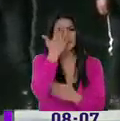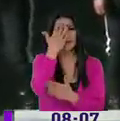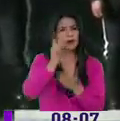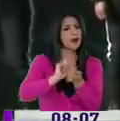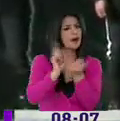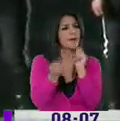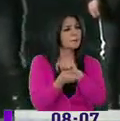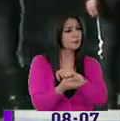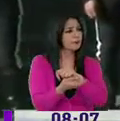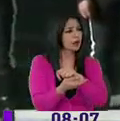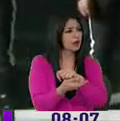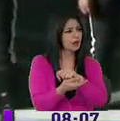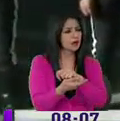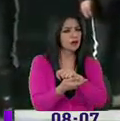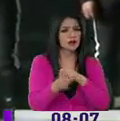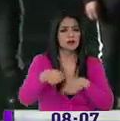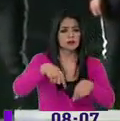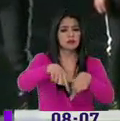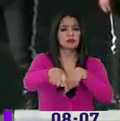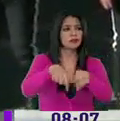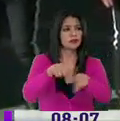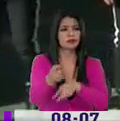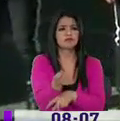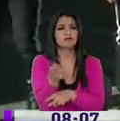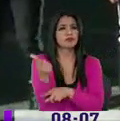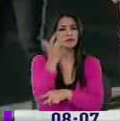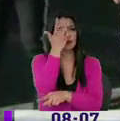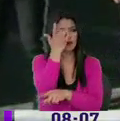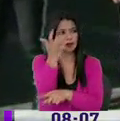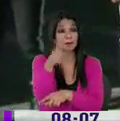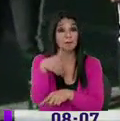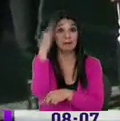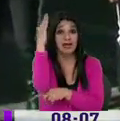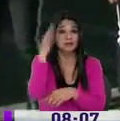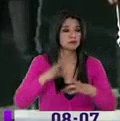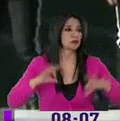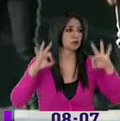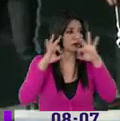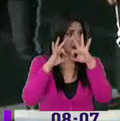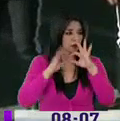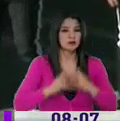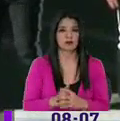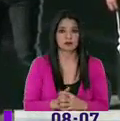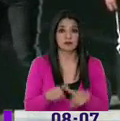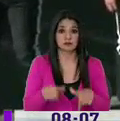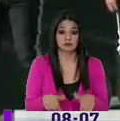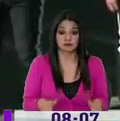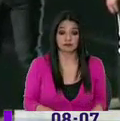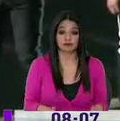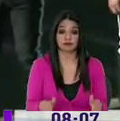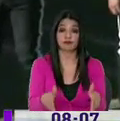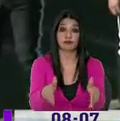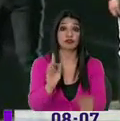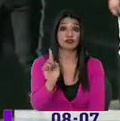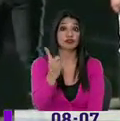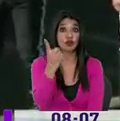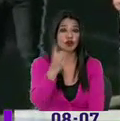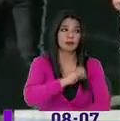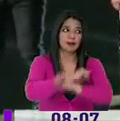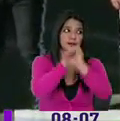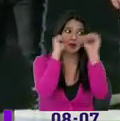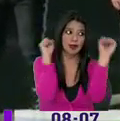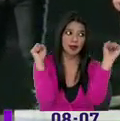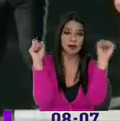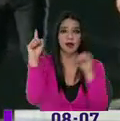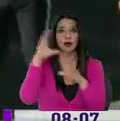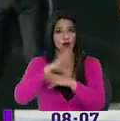toma esta decisión de eliminar el contraflujo en este tramo, y en especial es importante y destacado porque este no era un contraflujo solo en horas pico, sino durante